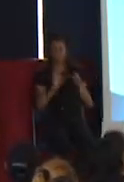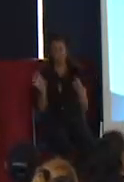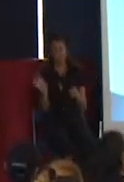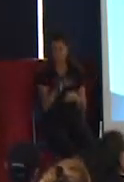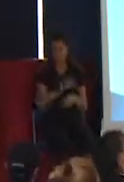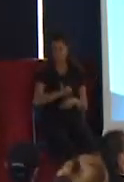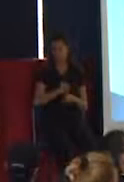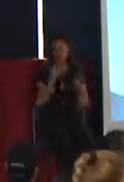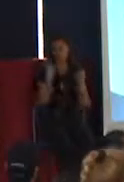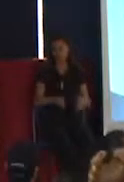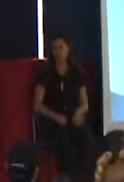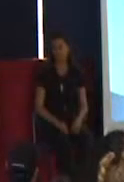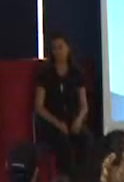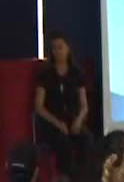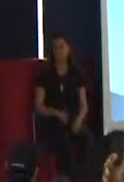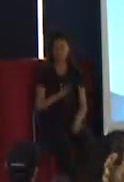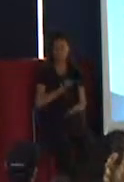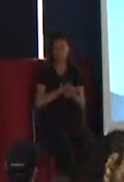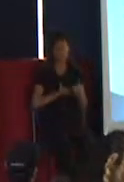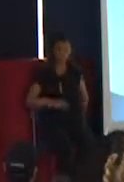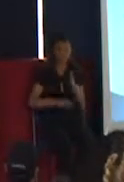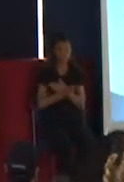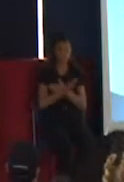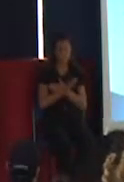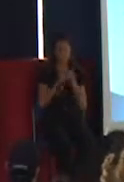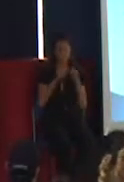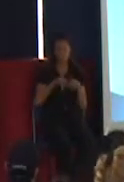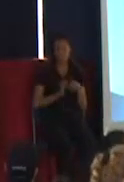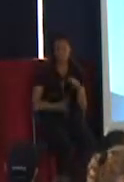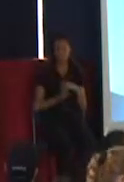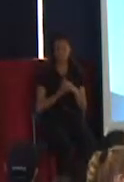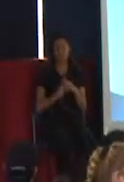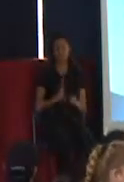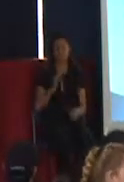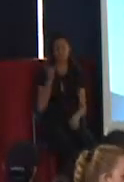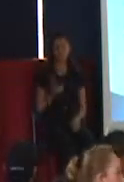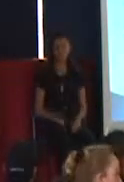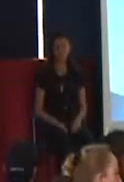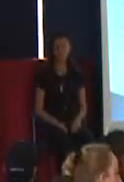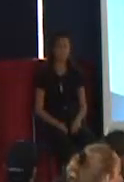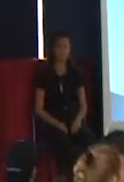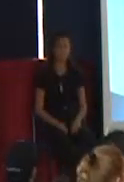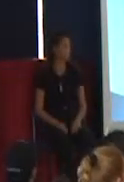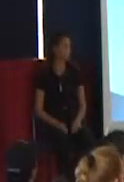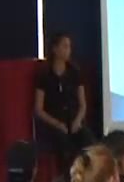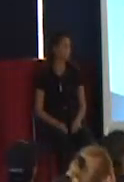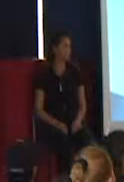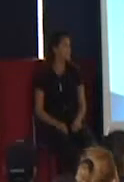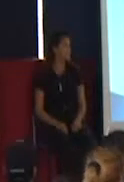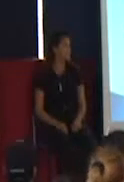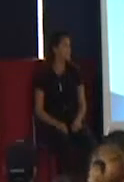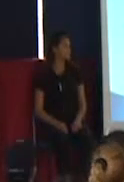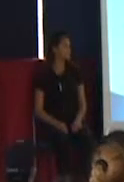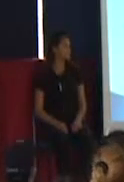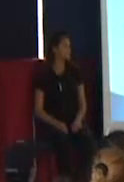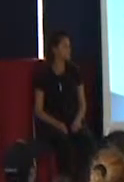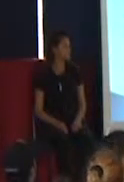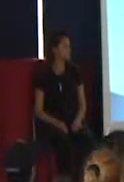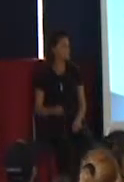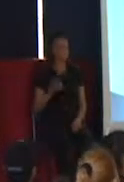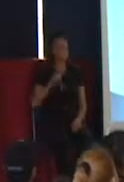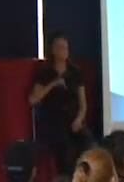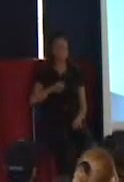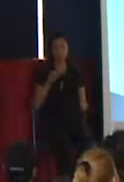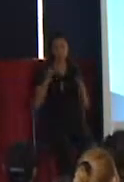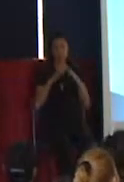¿sí? Entonces, ese acceso también se les ha generado. el derecho